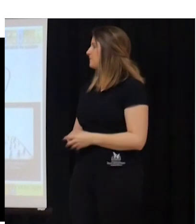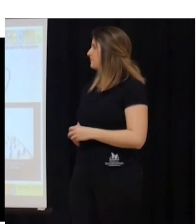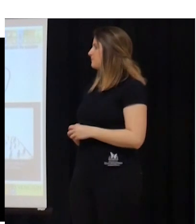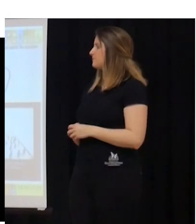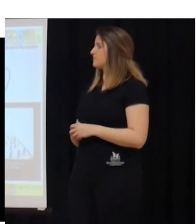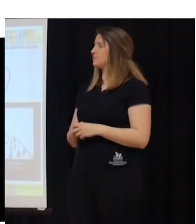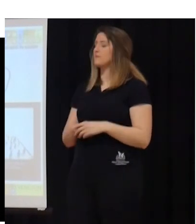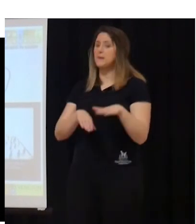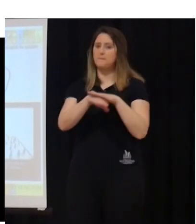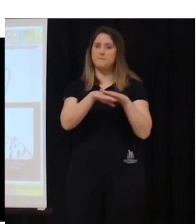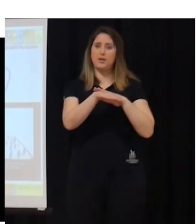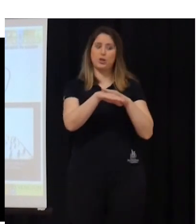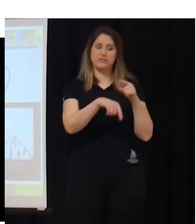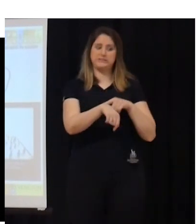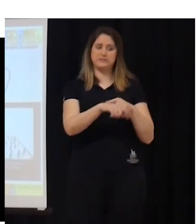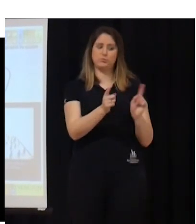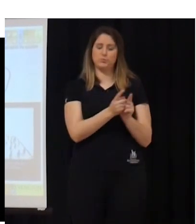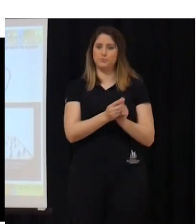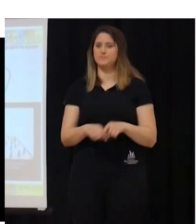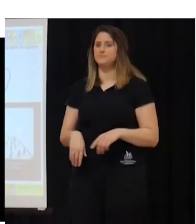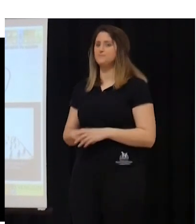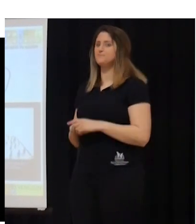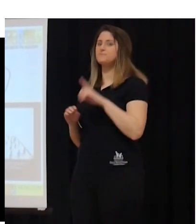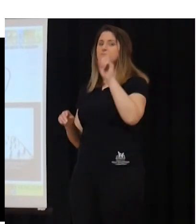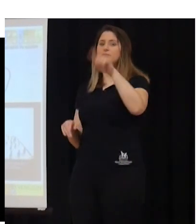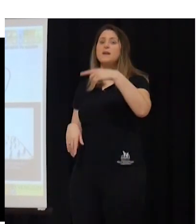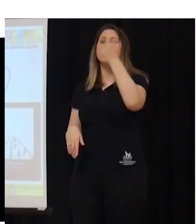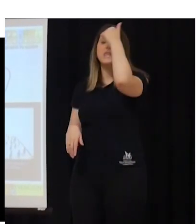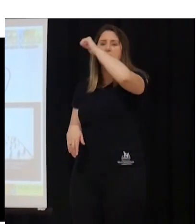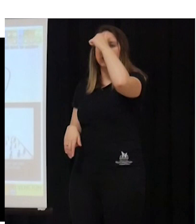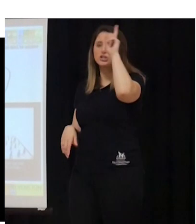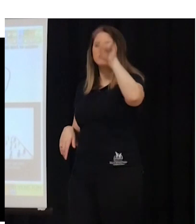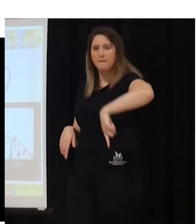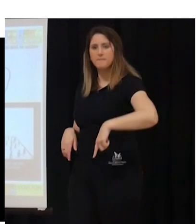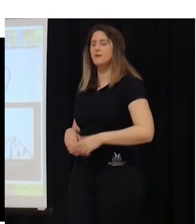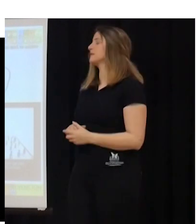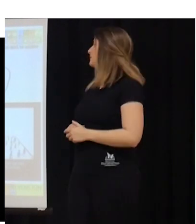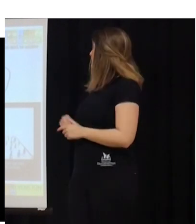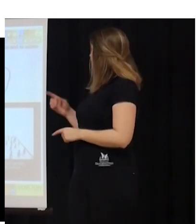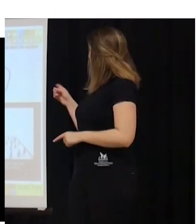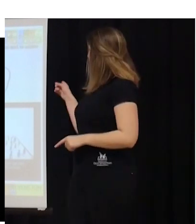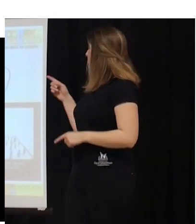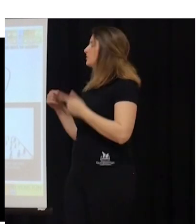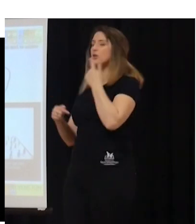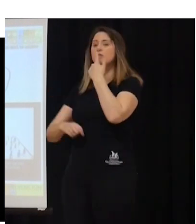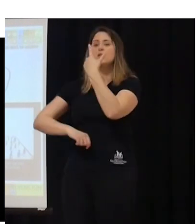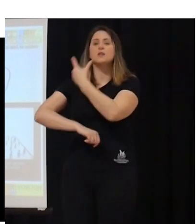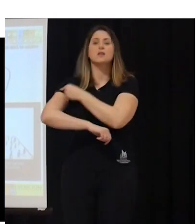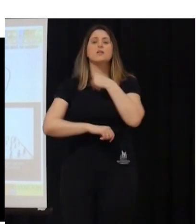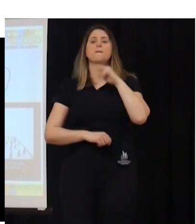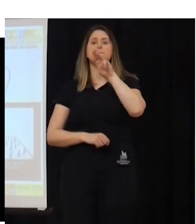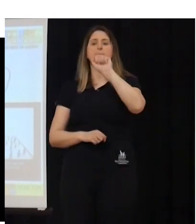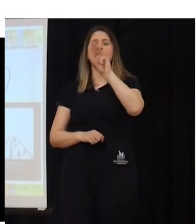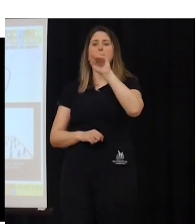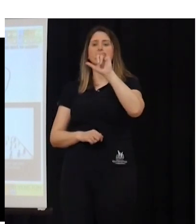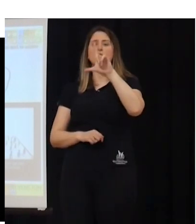De tiempo que me como el niño. También para los niños. Cuando hablamos de la vacuna del virus del papiloma